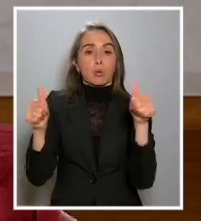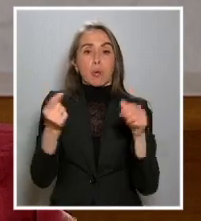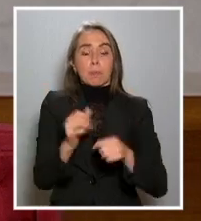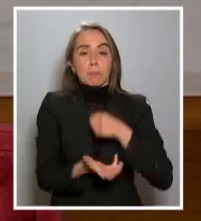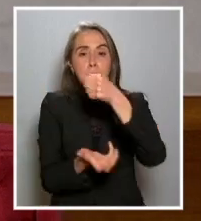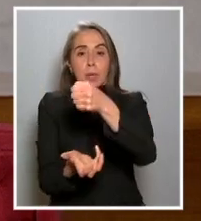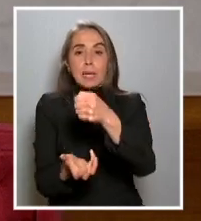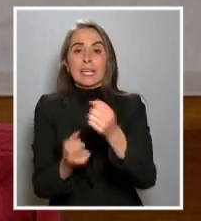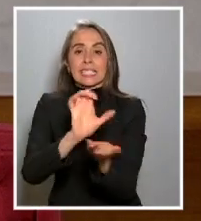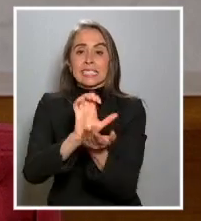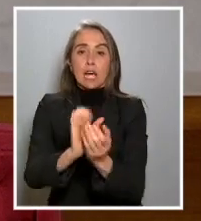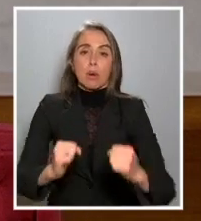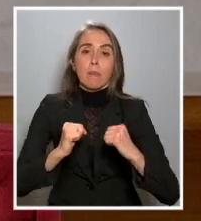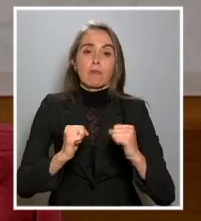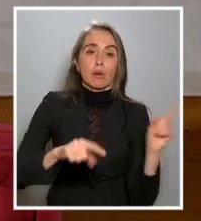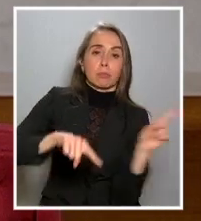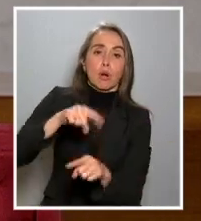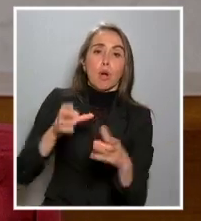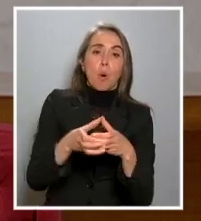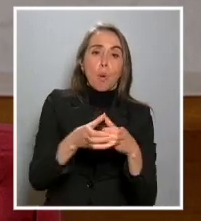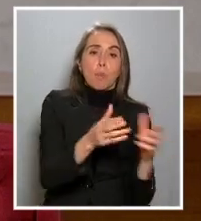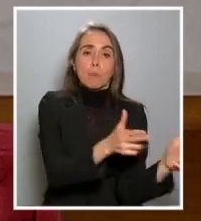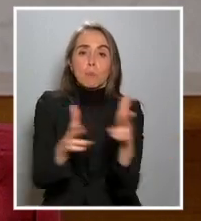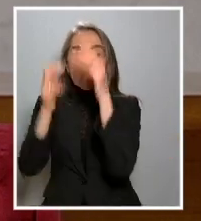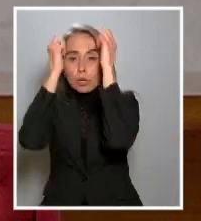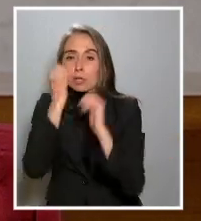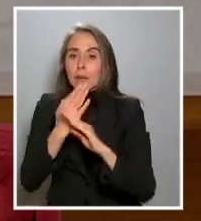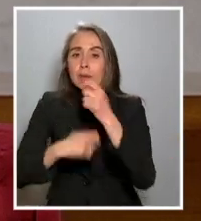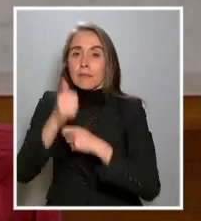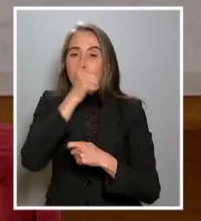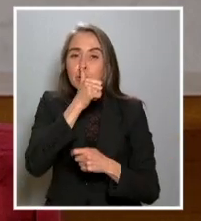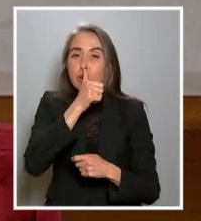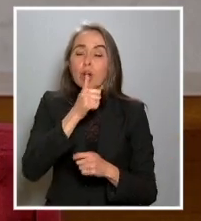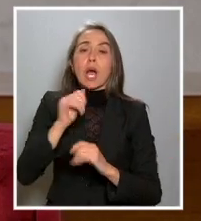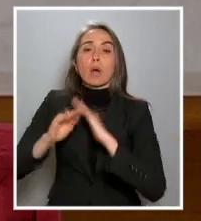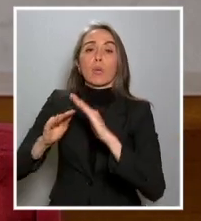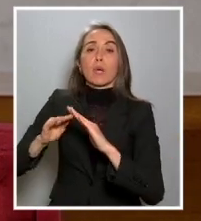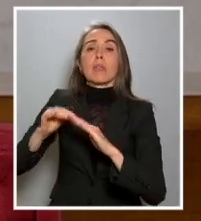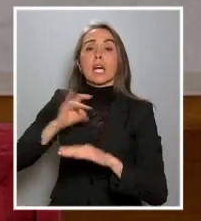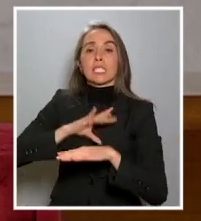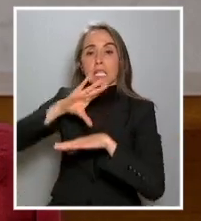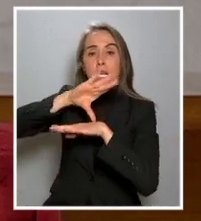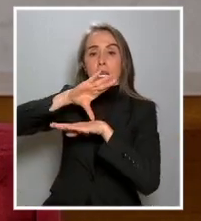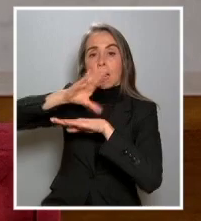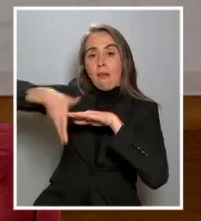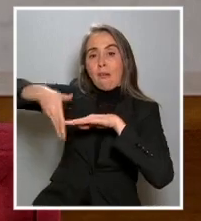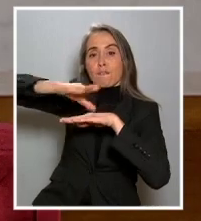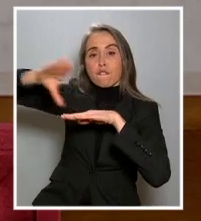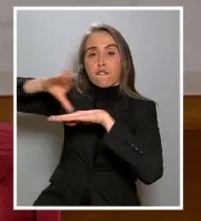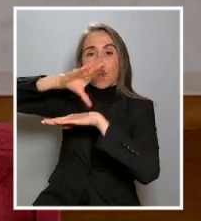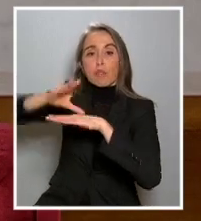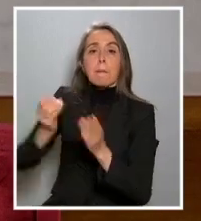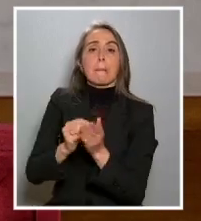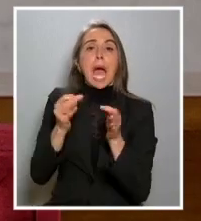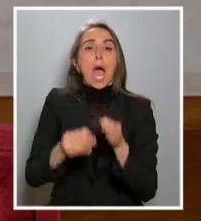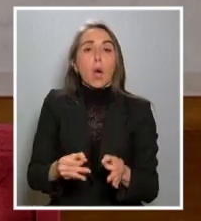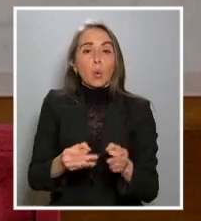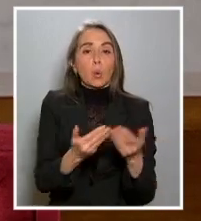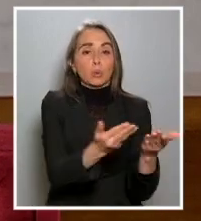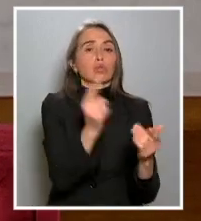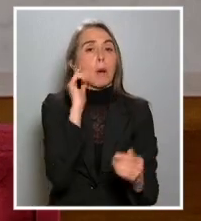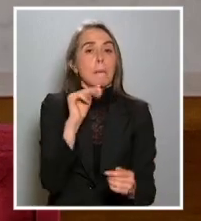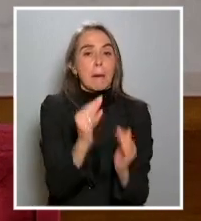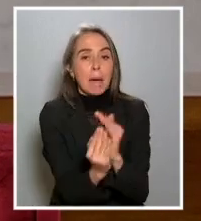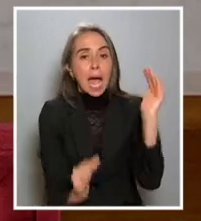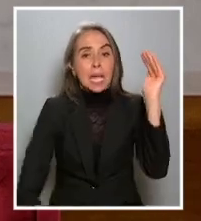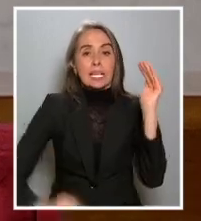más fuerte para combatir el crimen organizado y proteger nuestras fronteras. Hay más justicia para las madres que crían solas y